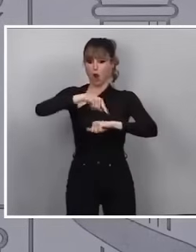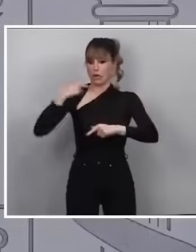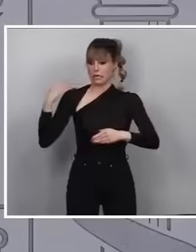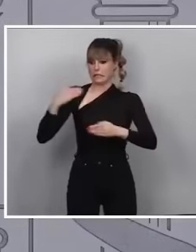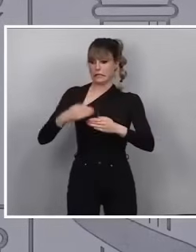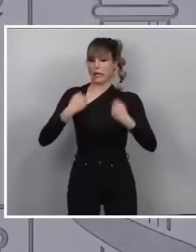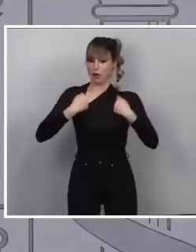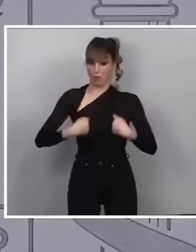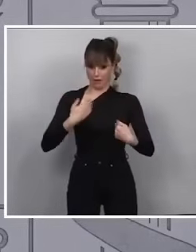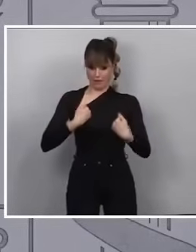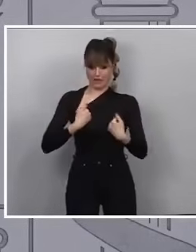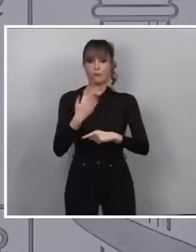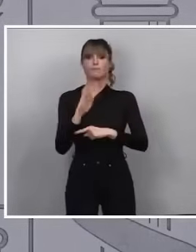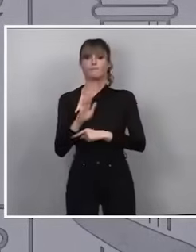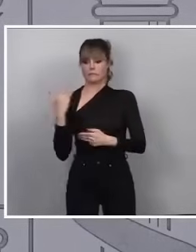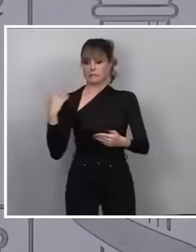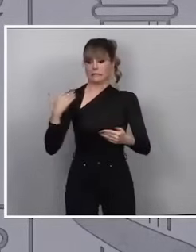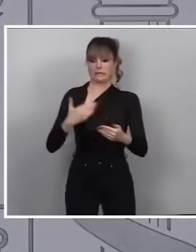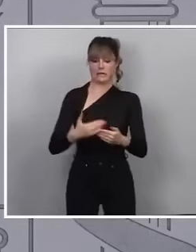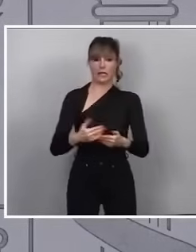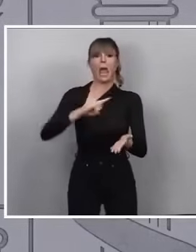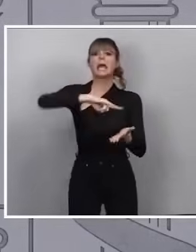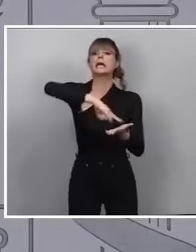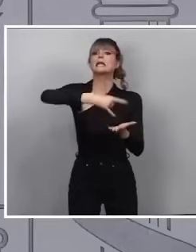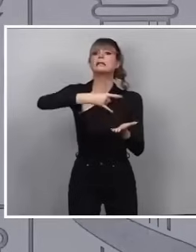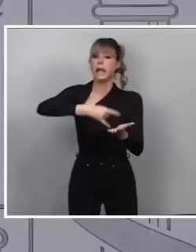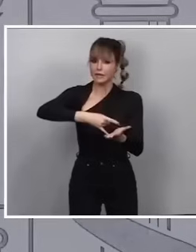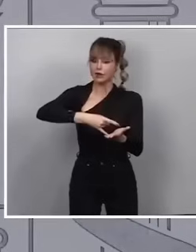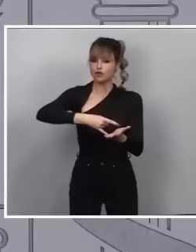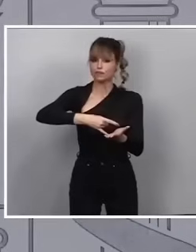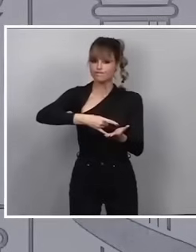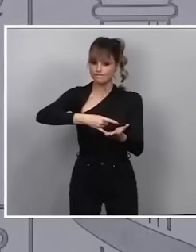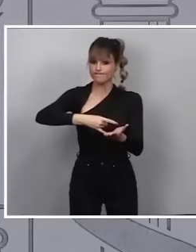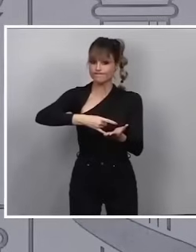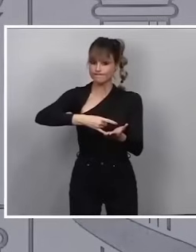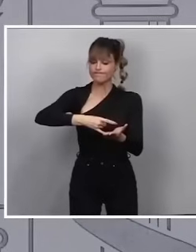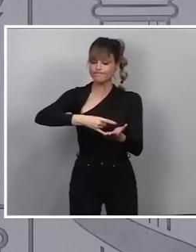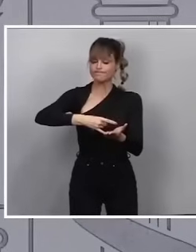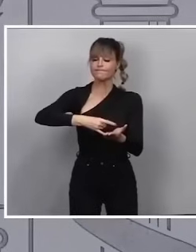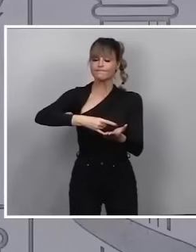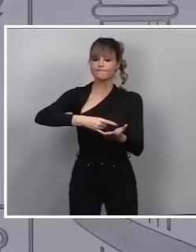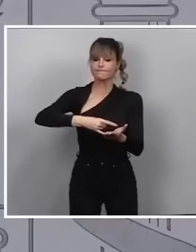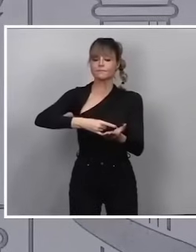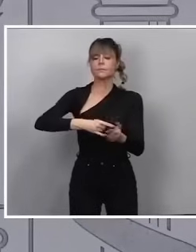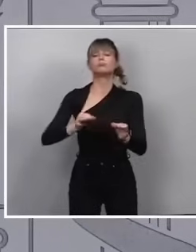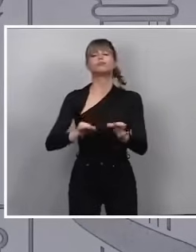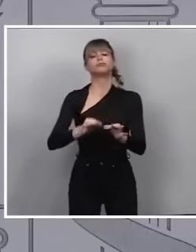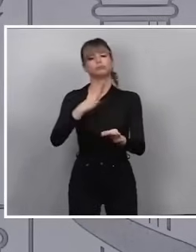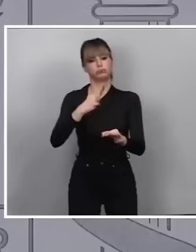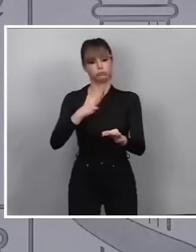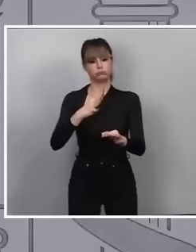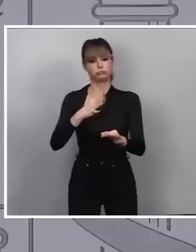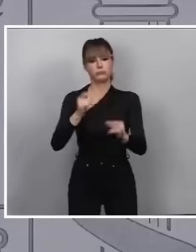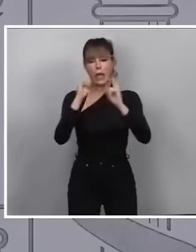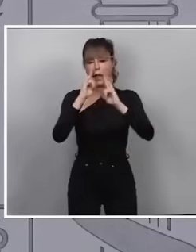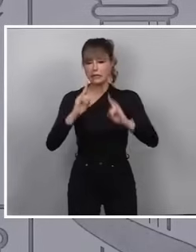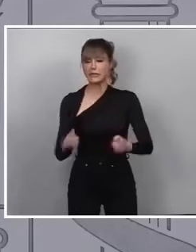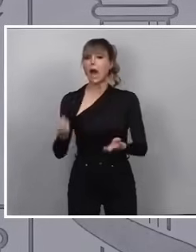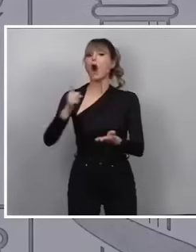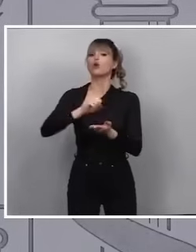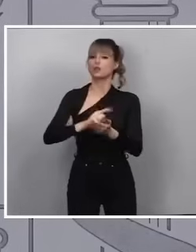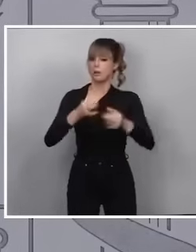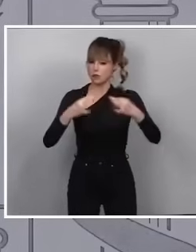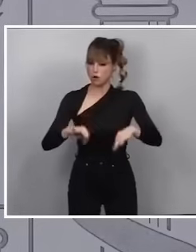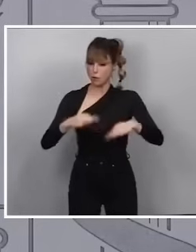última comparecencia los técnicos han logrado restablecer afortunadamente el suministro eléctrico